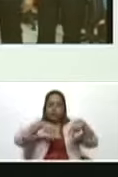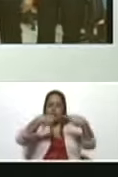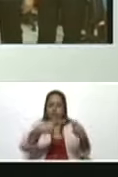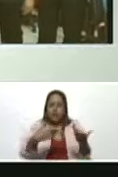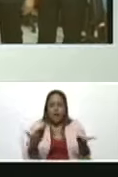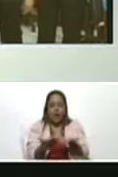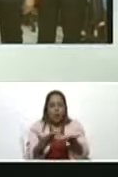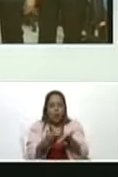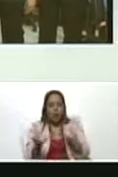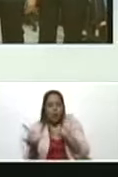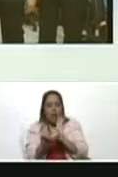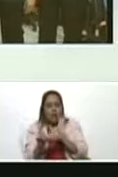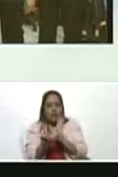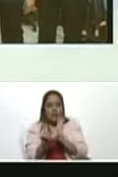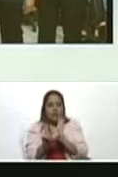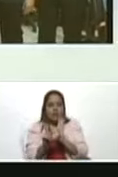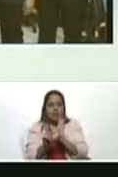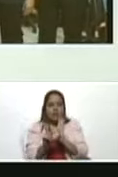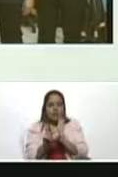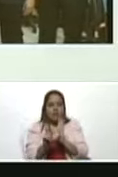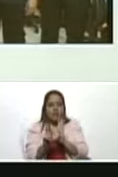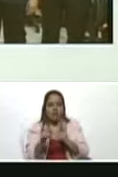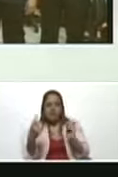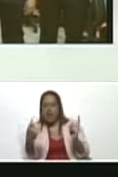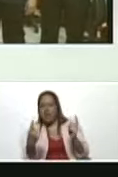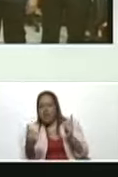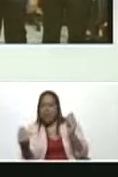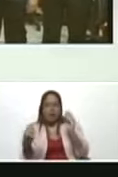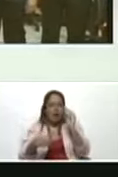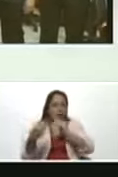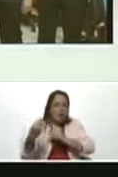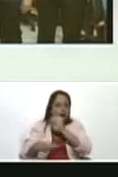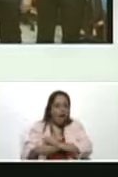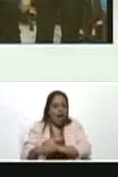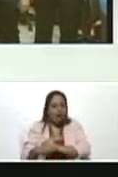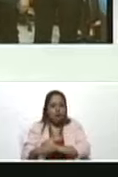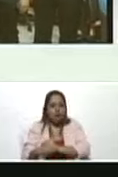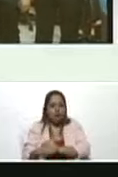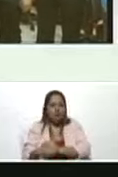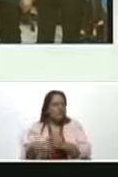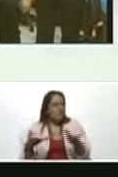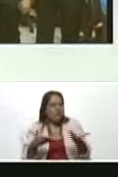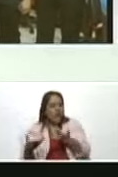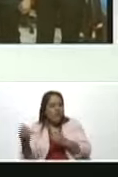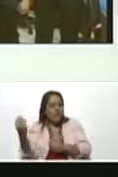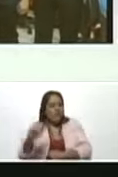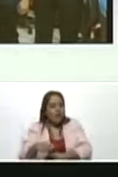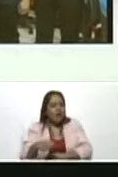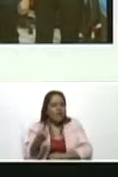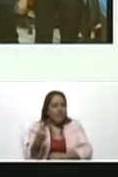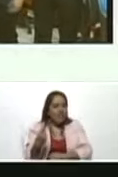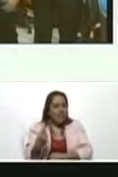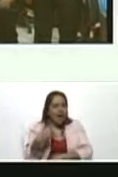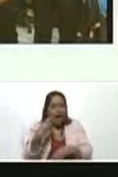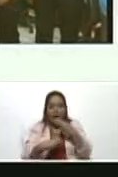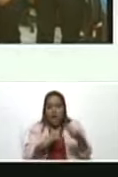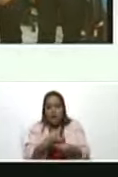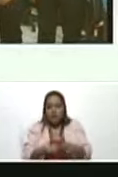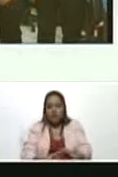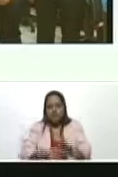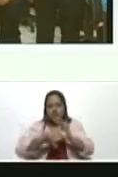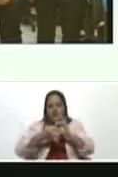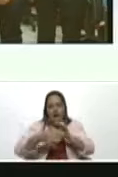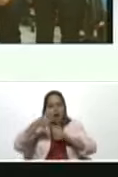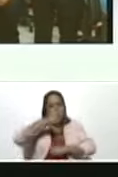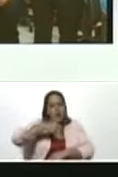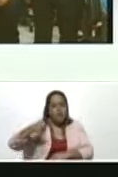escuelas, liceos. Falta todavía por hacer, pero todo lo que falta por hacer lo vamos a hacer en perfecta unión del